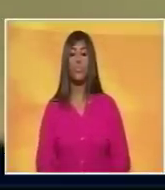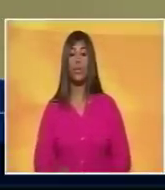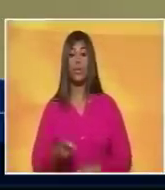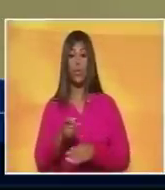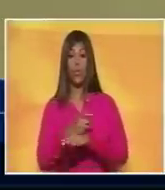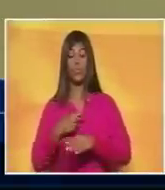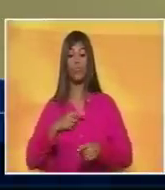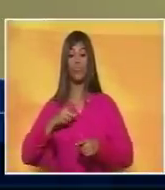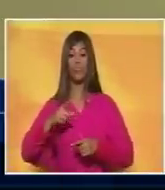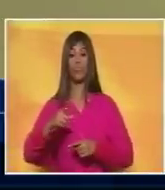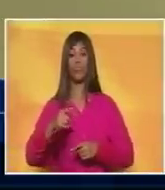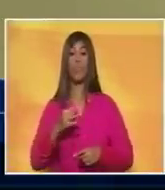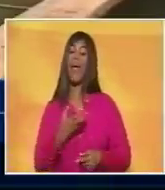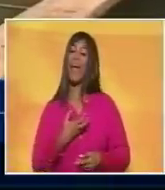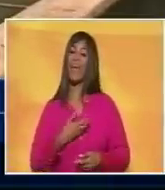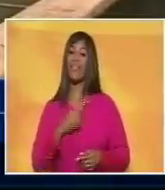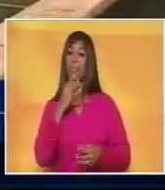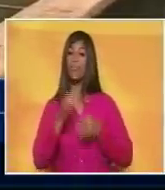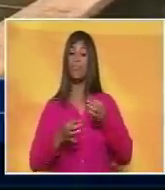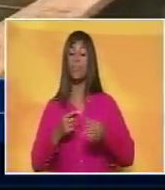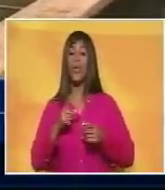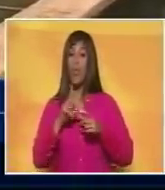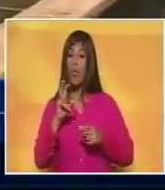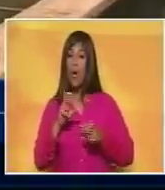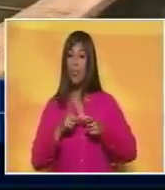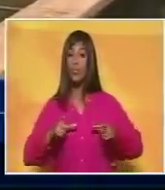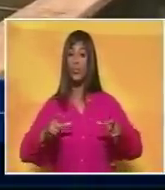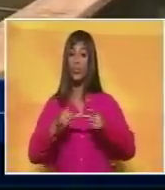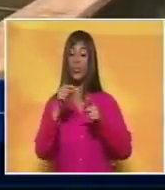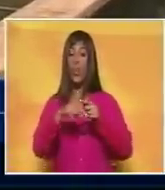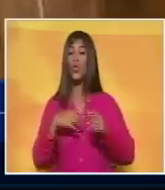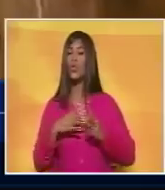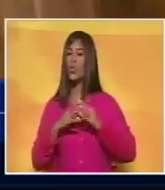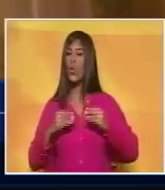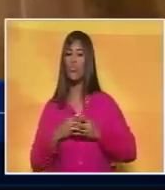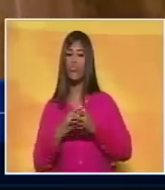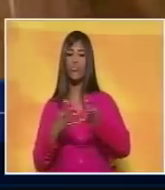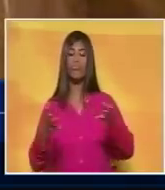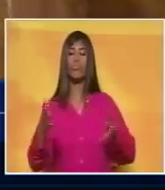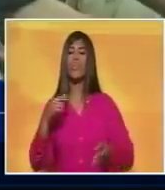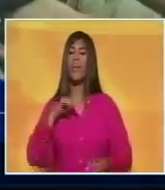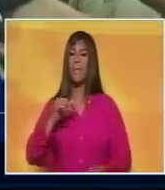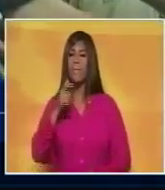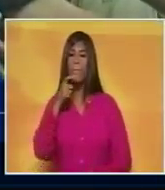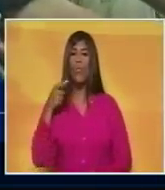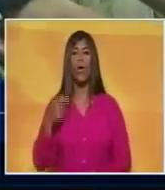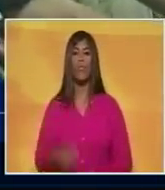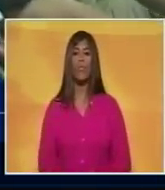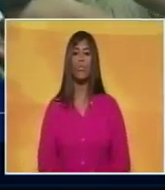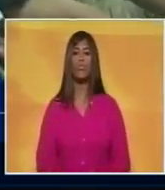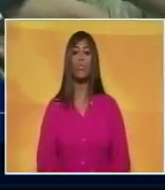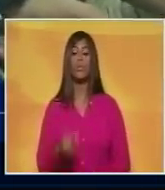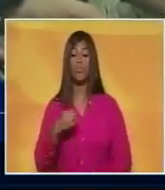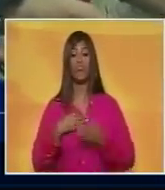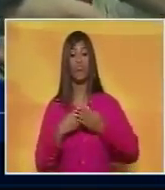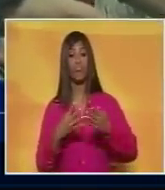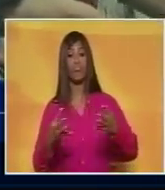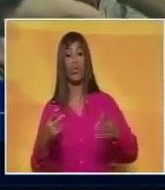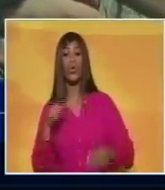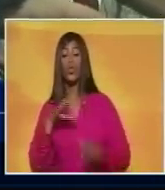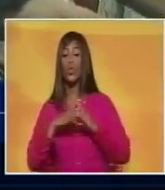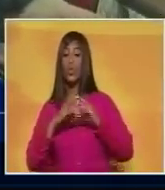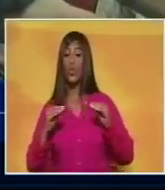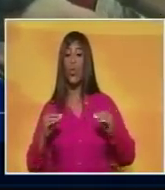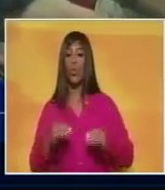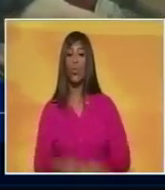mandatario regional indicó que estos nuevos pozos son para garantizar el suministro de agua potable en la población de Tucupido. Inclusive entregándole todo lo